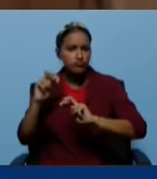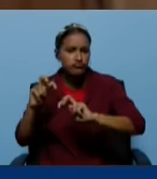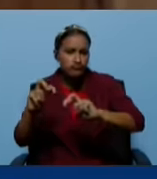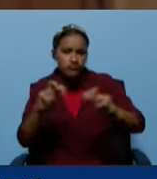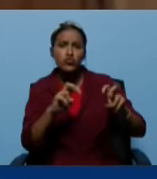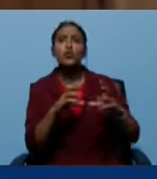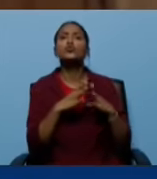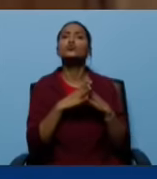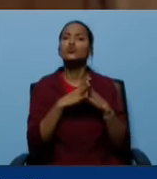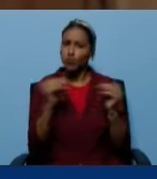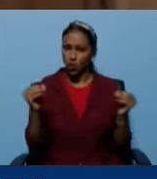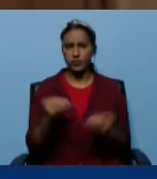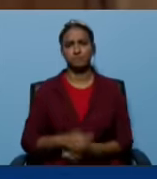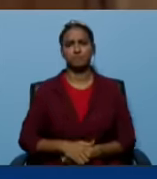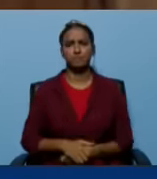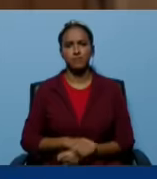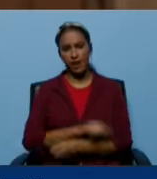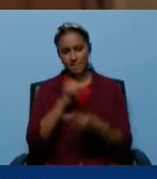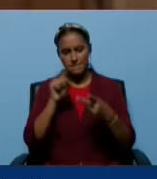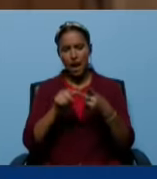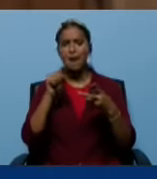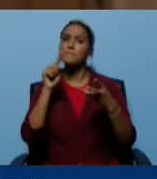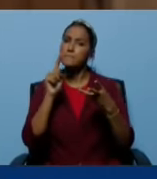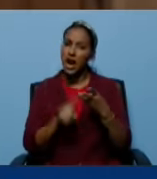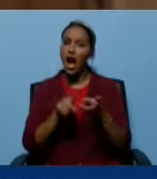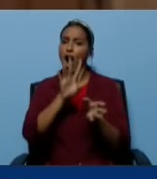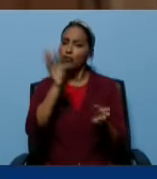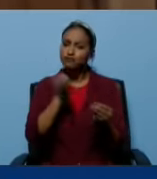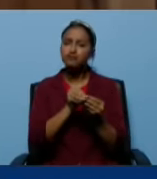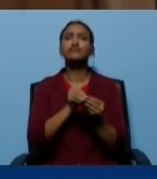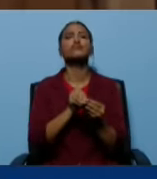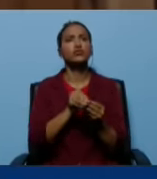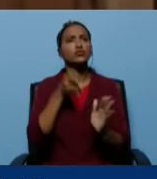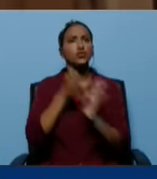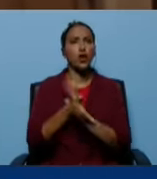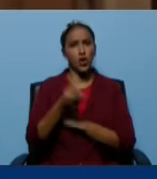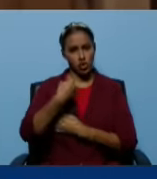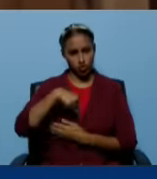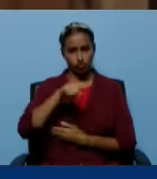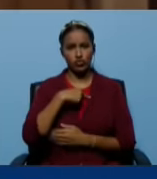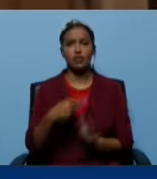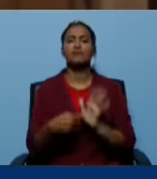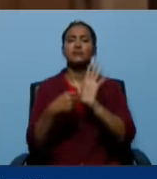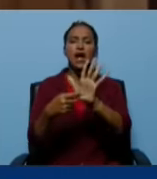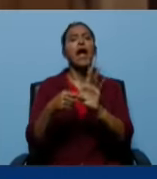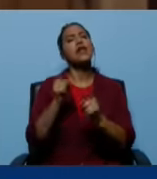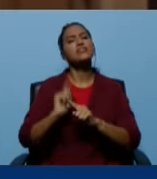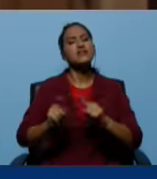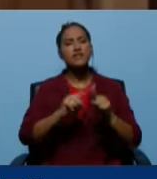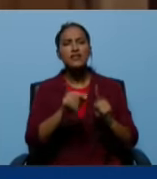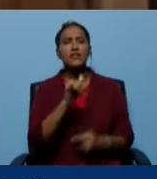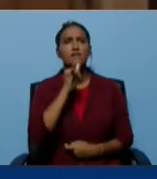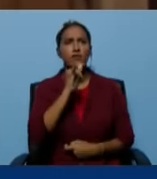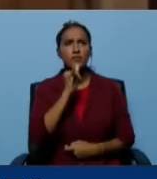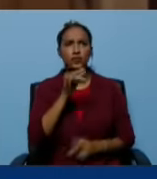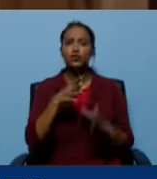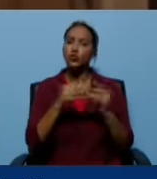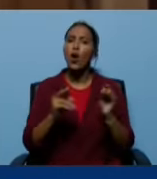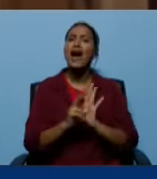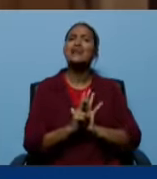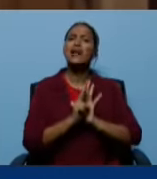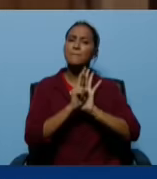compartiendo con ustedes parte de las impresiones con los diferentes poderes que estaban presentes acá y las diferentes representaciones